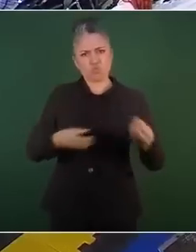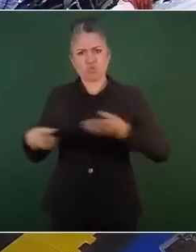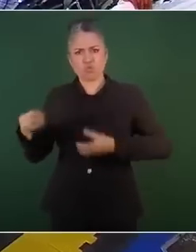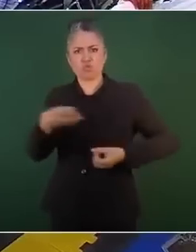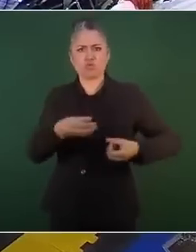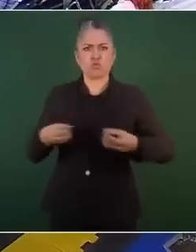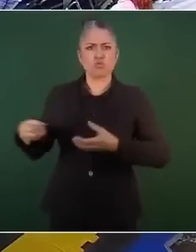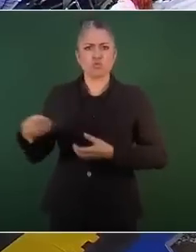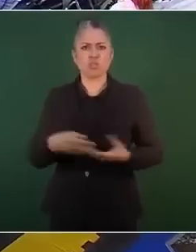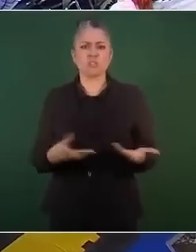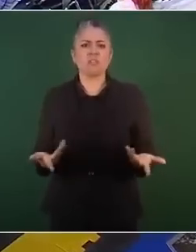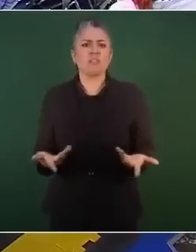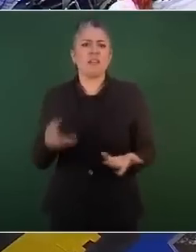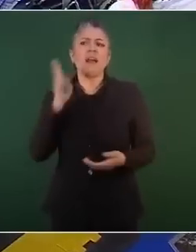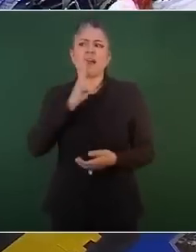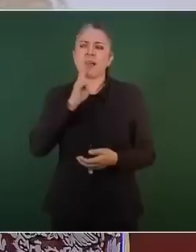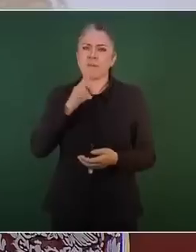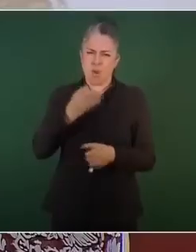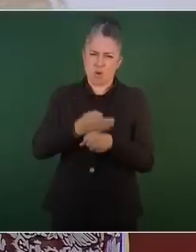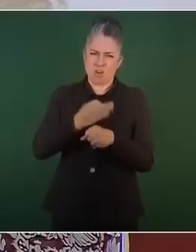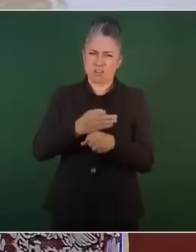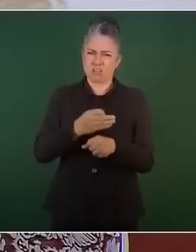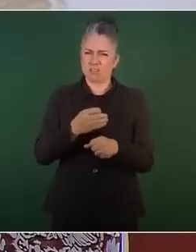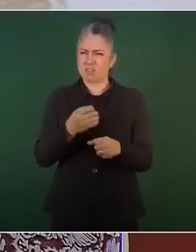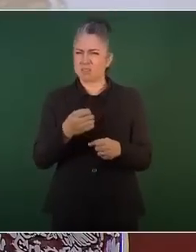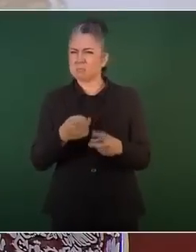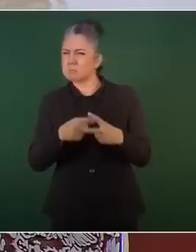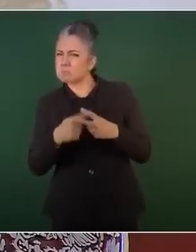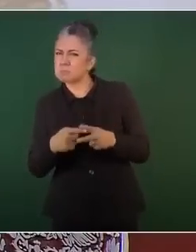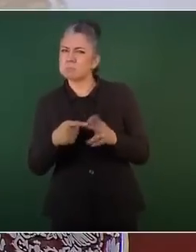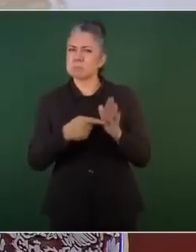A ver si tenemos ese dato